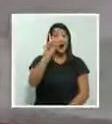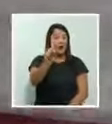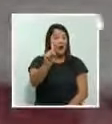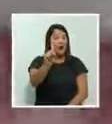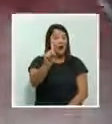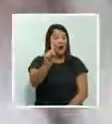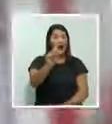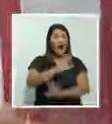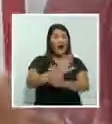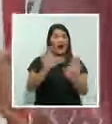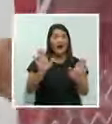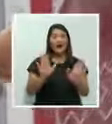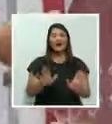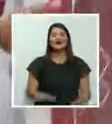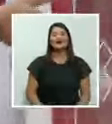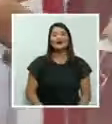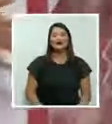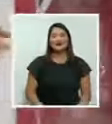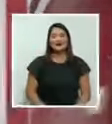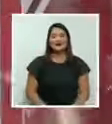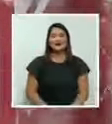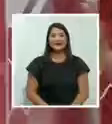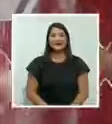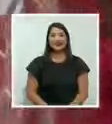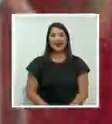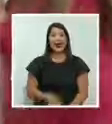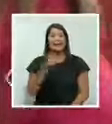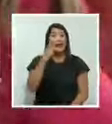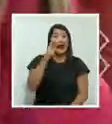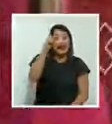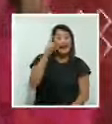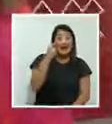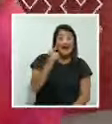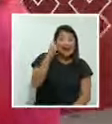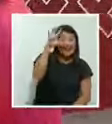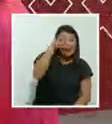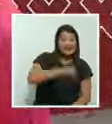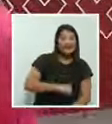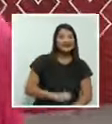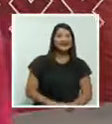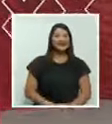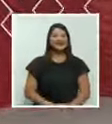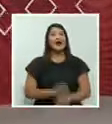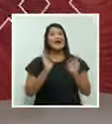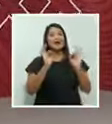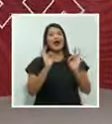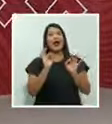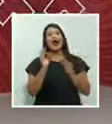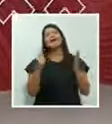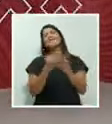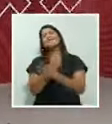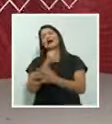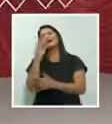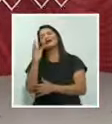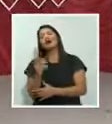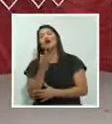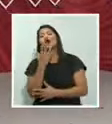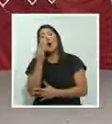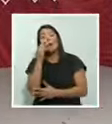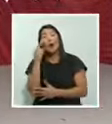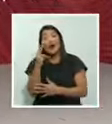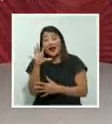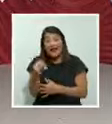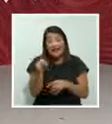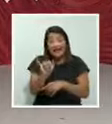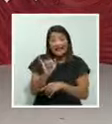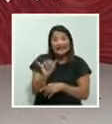2, 1. Pero ahí, ahí arriba, Jaime. ¡Ay, el morado que iba cayendo! ¡Ay, iba cayendo! ¡Ay, ya